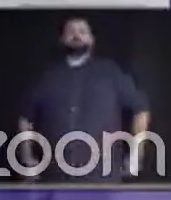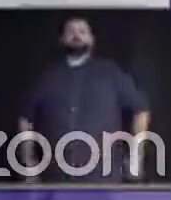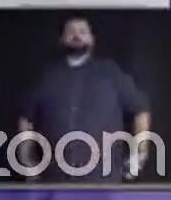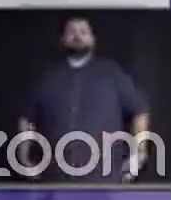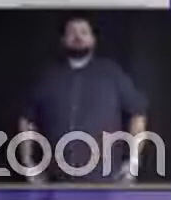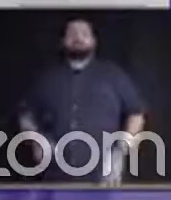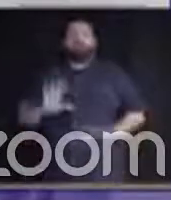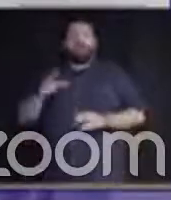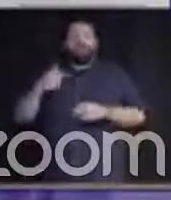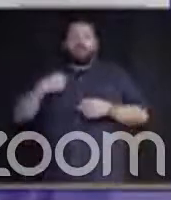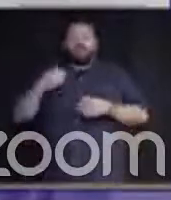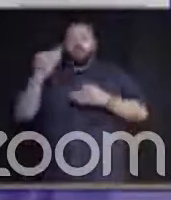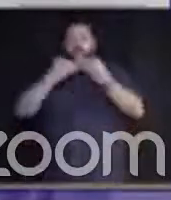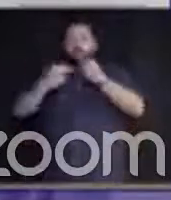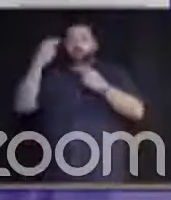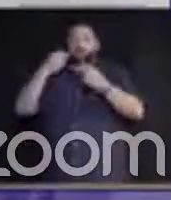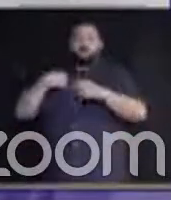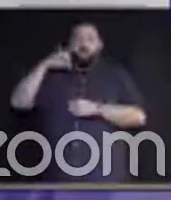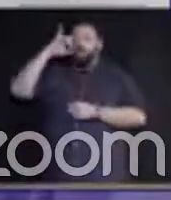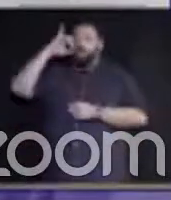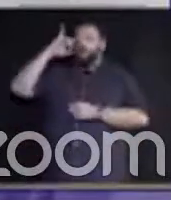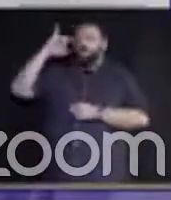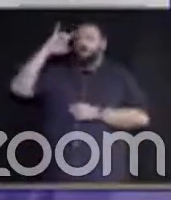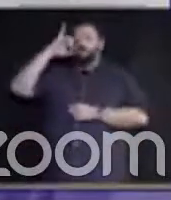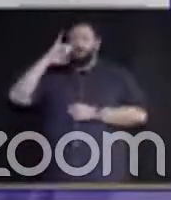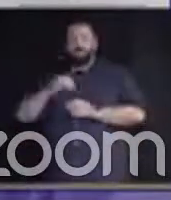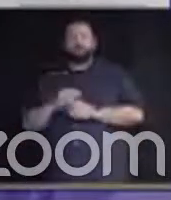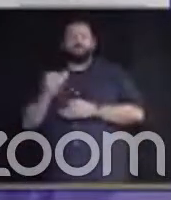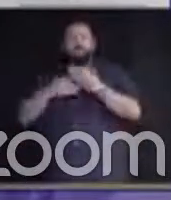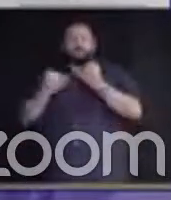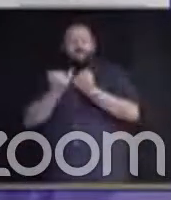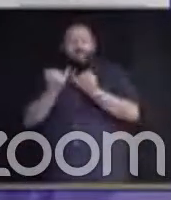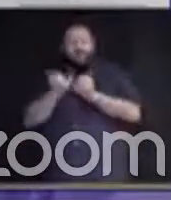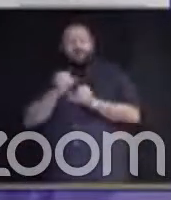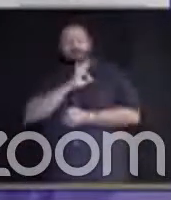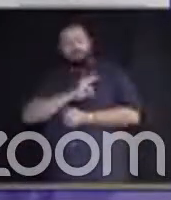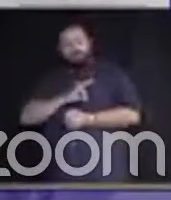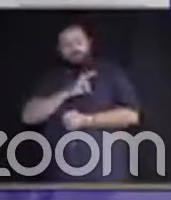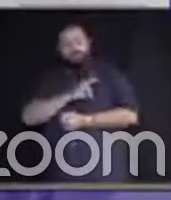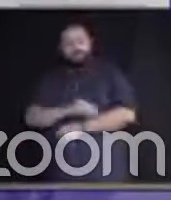Y a los que se creen muy guapos también, felicidades.